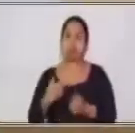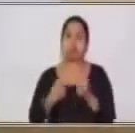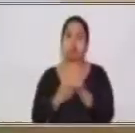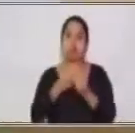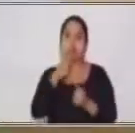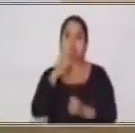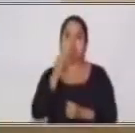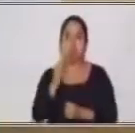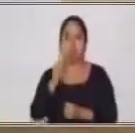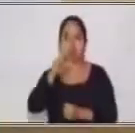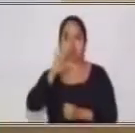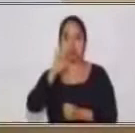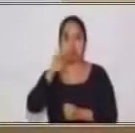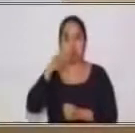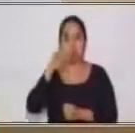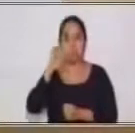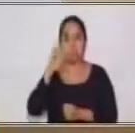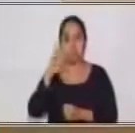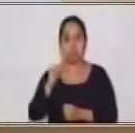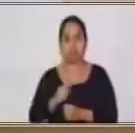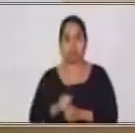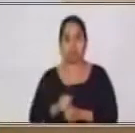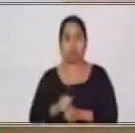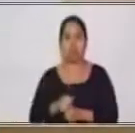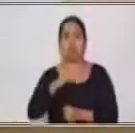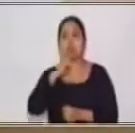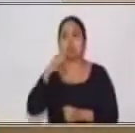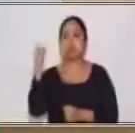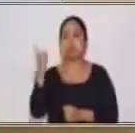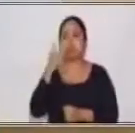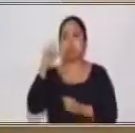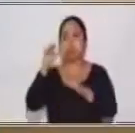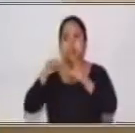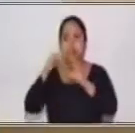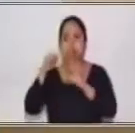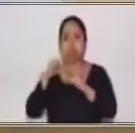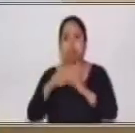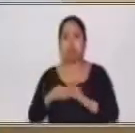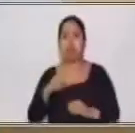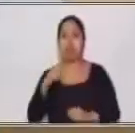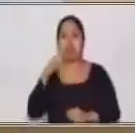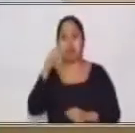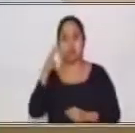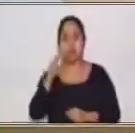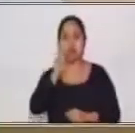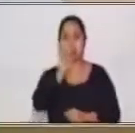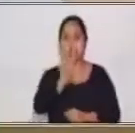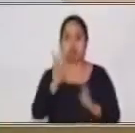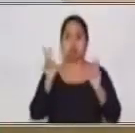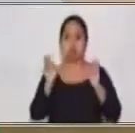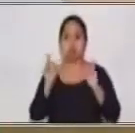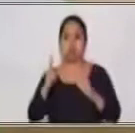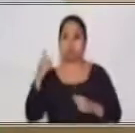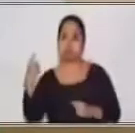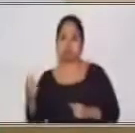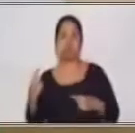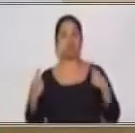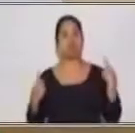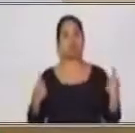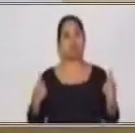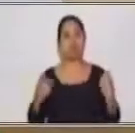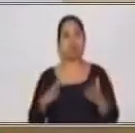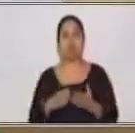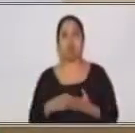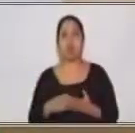el cine también y es importante poder abarcar estos dos temas dentro de nuestro contexto